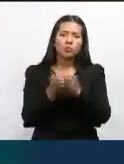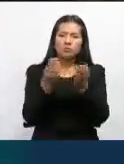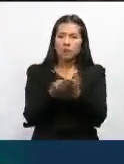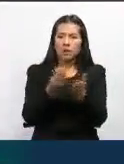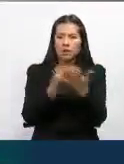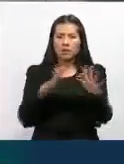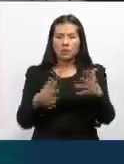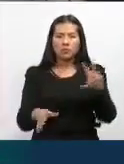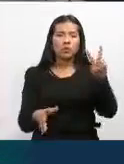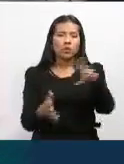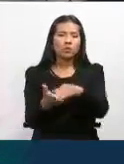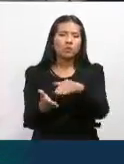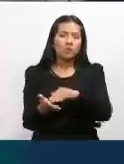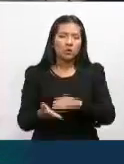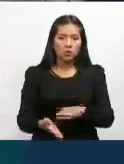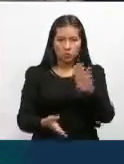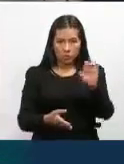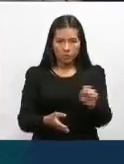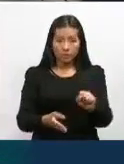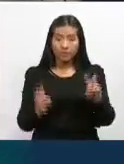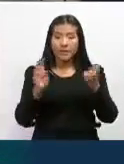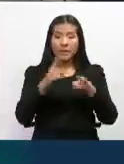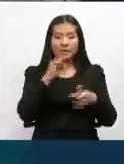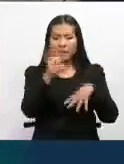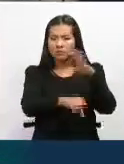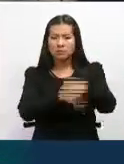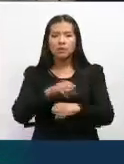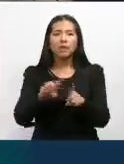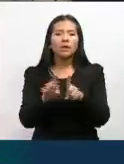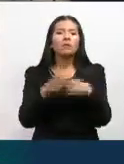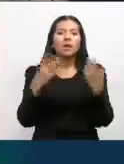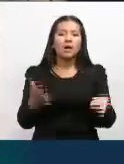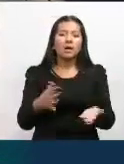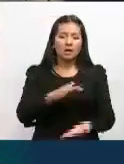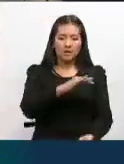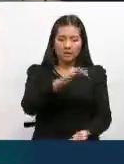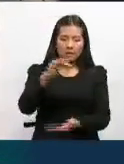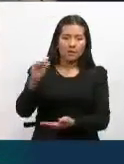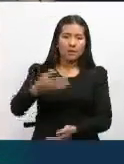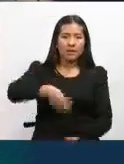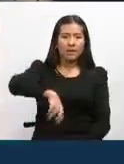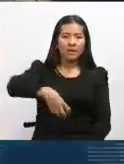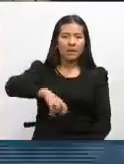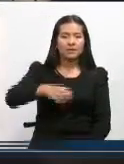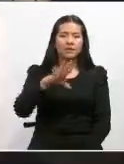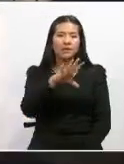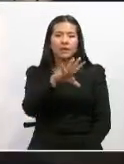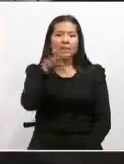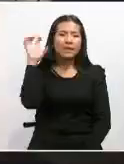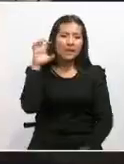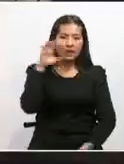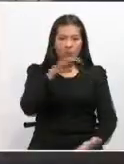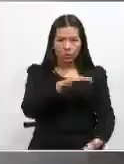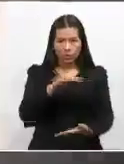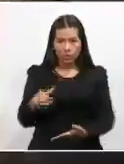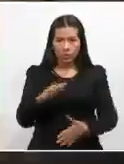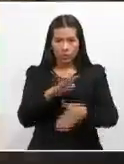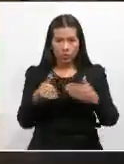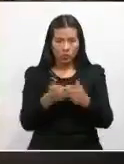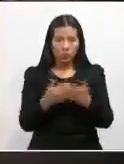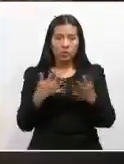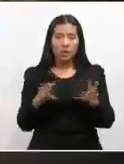de bolivianos entre la incautación también están quinientas garrafas de gas además de otros elementos un material incautado de